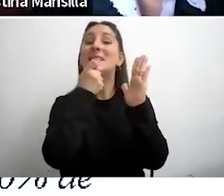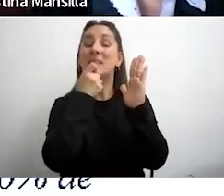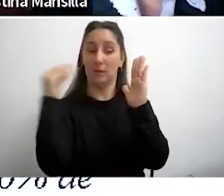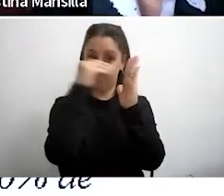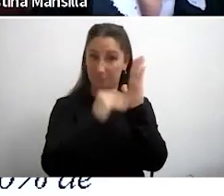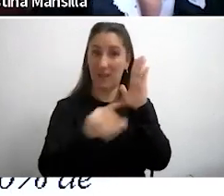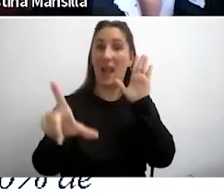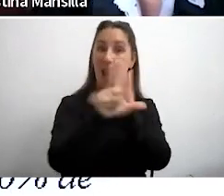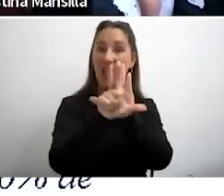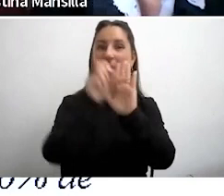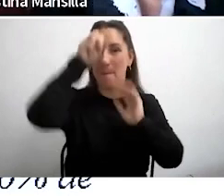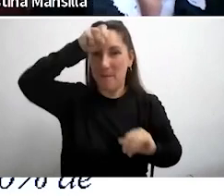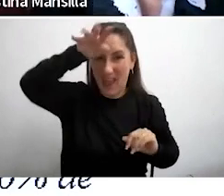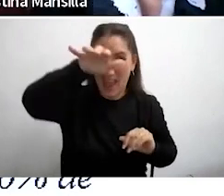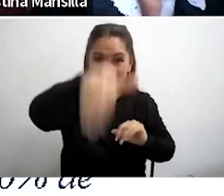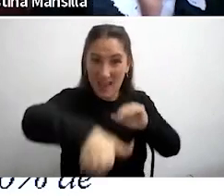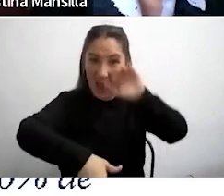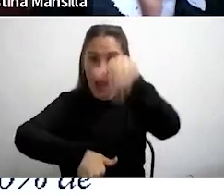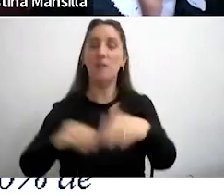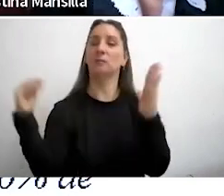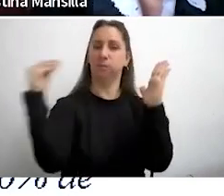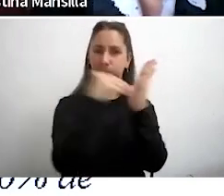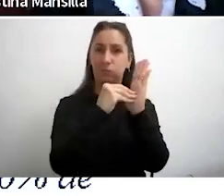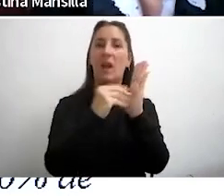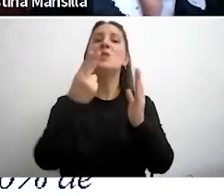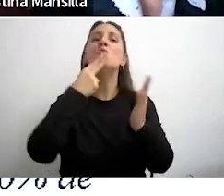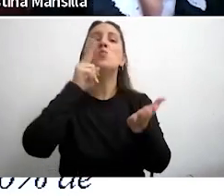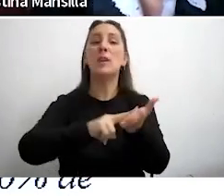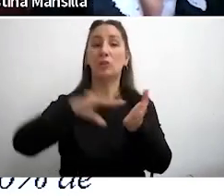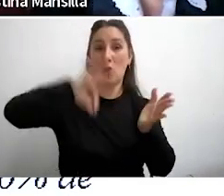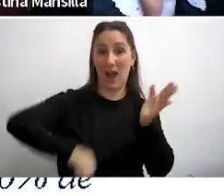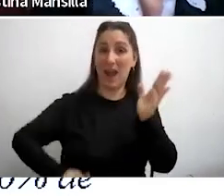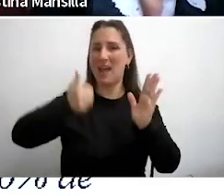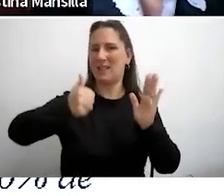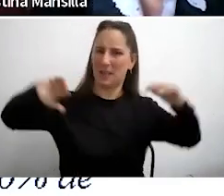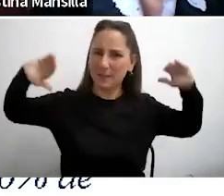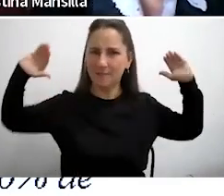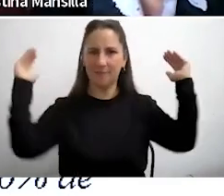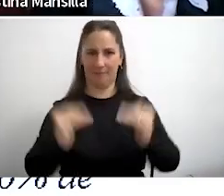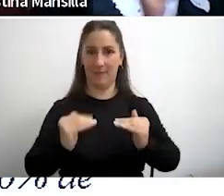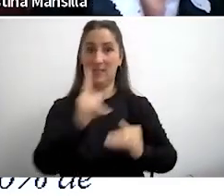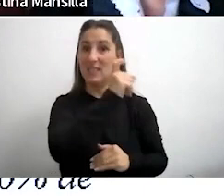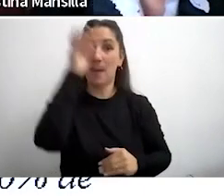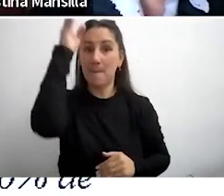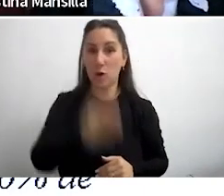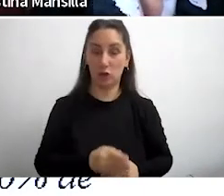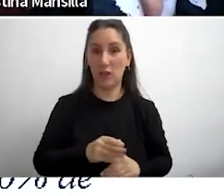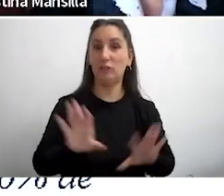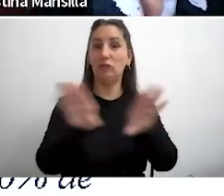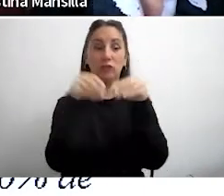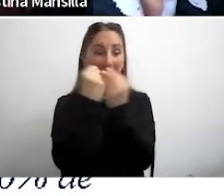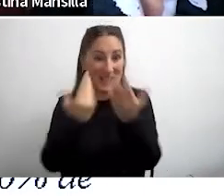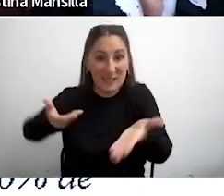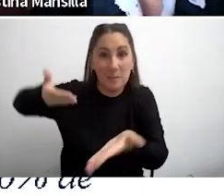ley de minería, deducir de impuesto a las ganancias el 100% de los montos invertidos